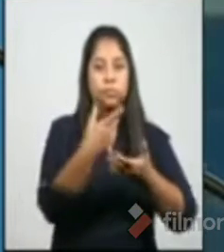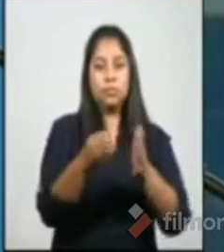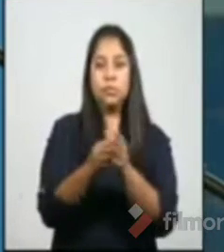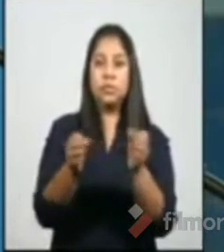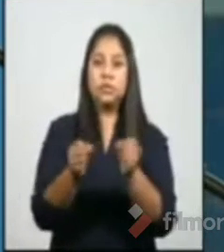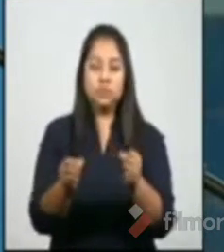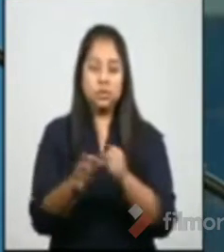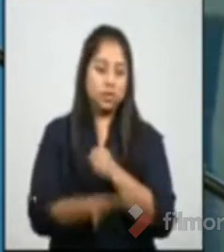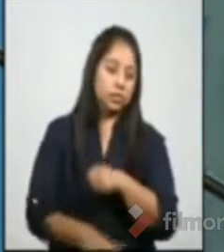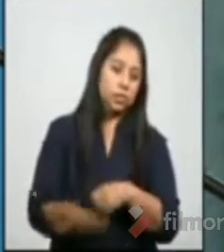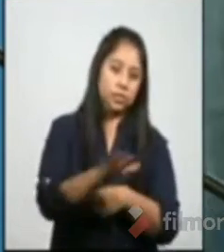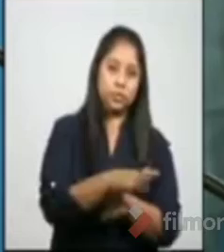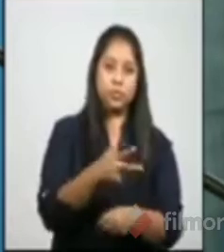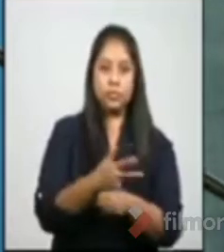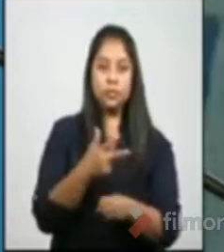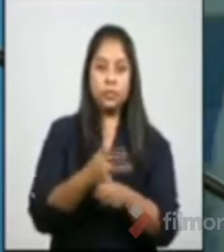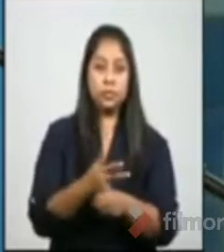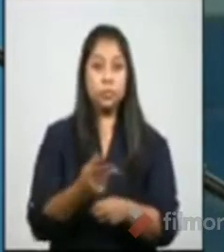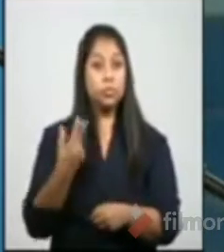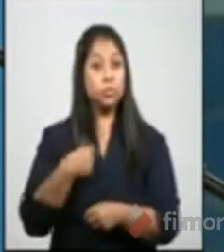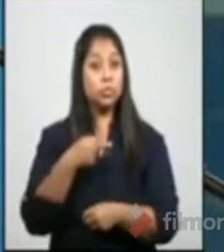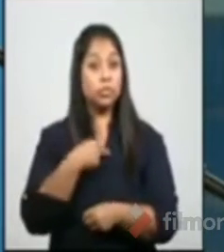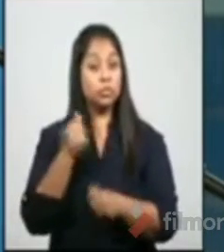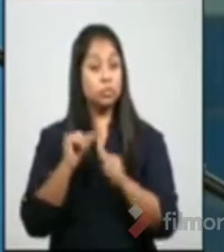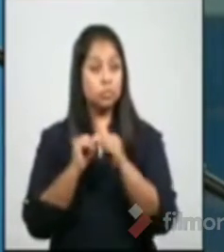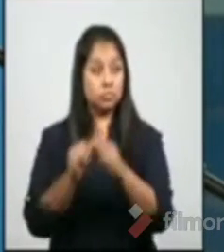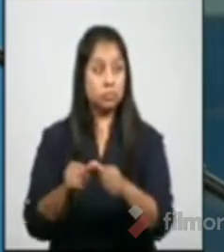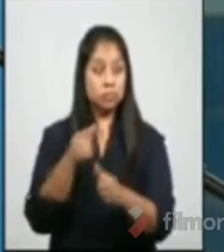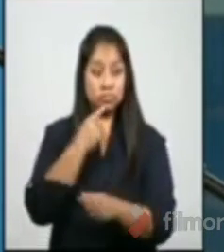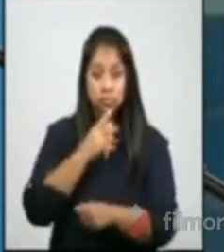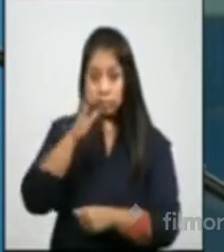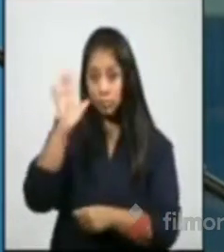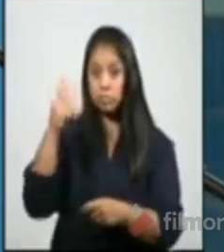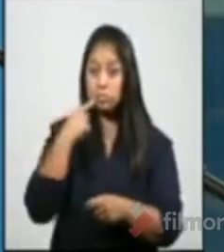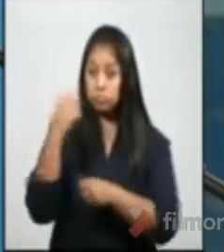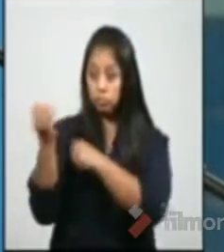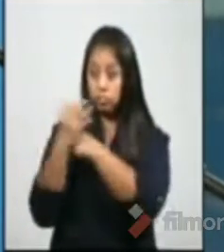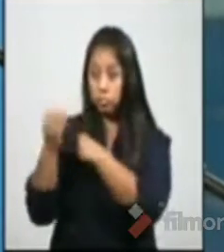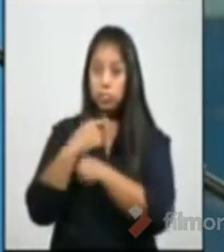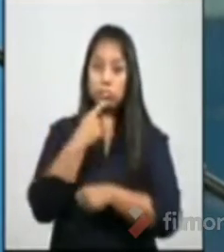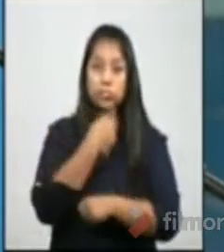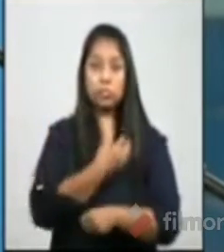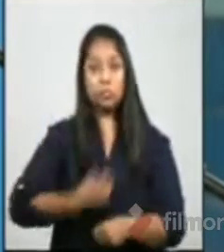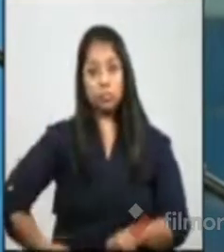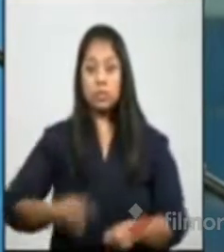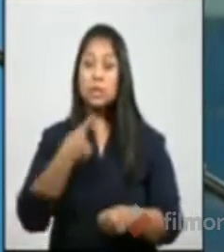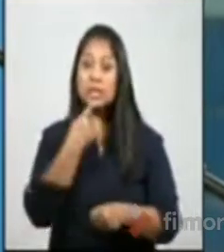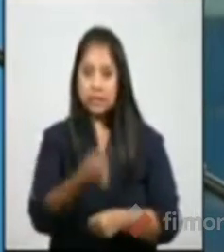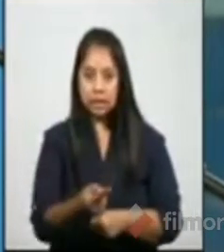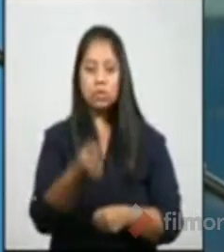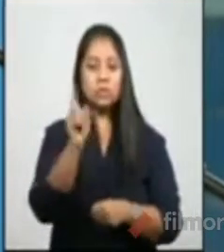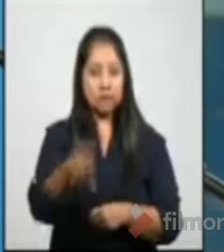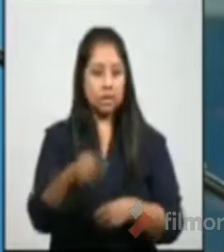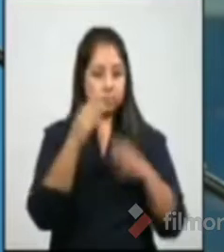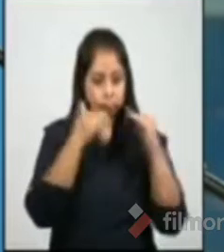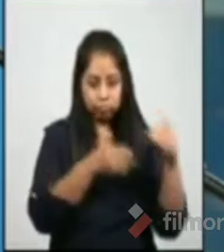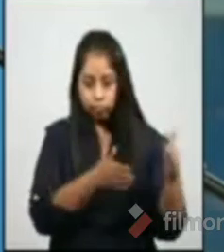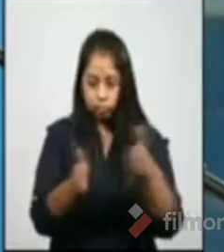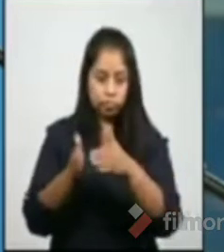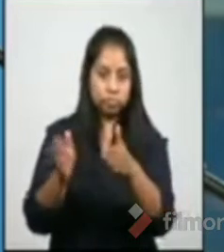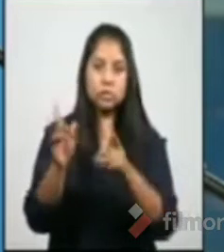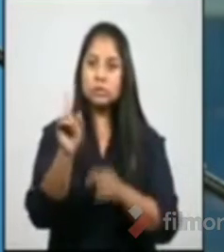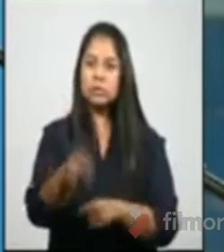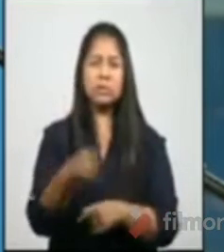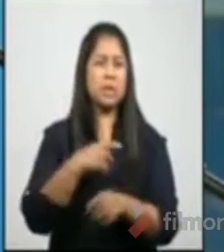la República. Nosotros vamos a seguir cumpliendo con las decisiones del presidente, que nos ha pedido que atendamos aquellas carreteras que